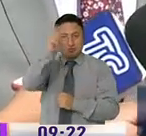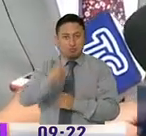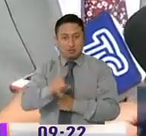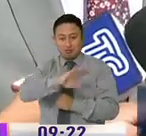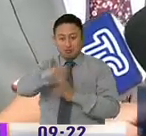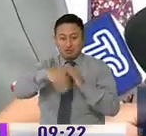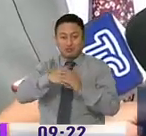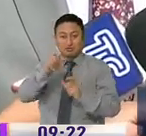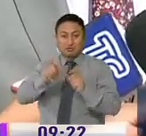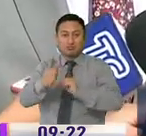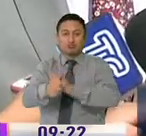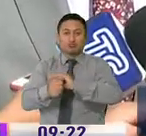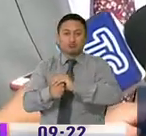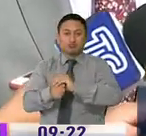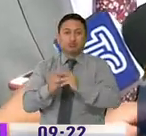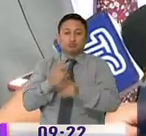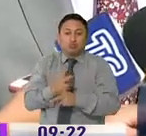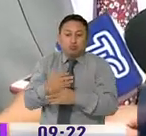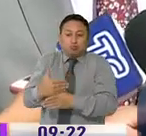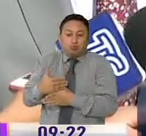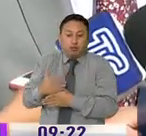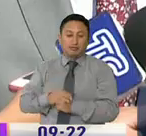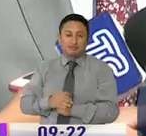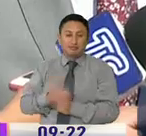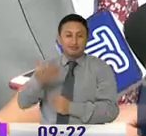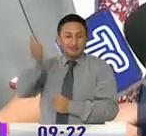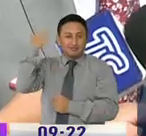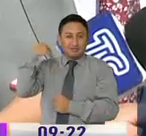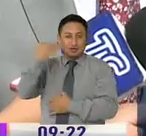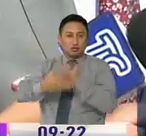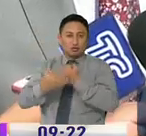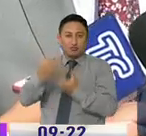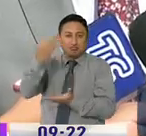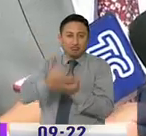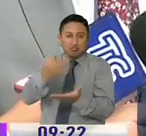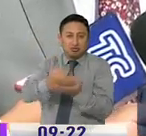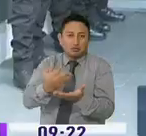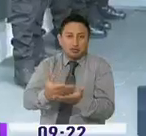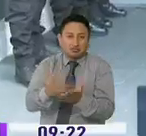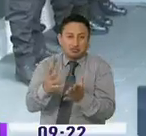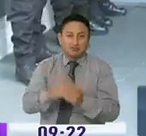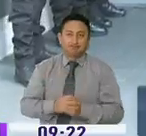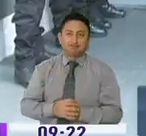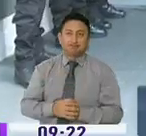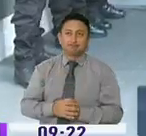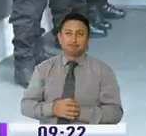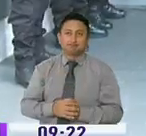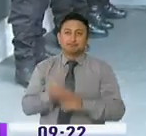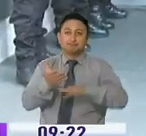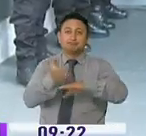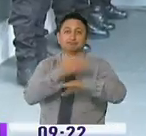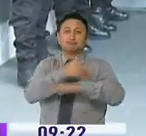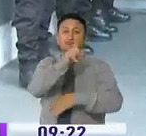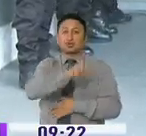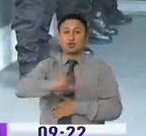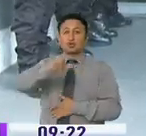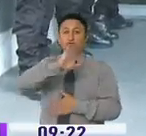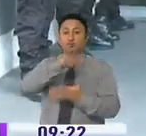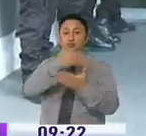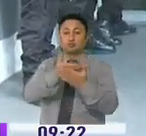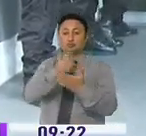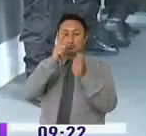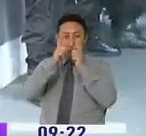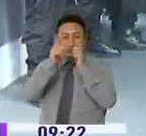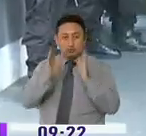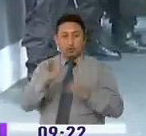todo este personal militar que no ha comparecido a un sinnúmero de diligencias. Antes, el próximo lunes deberá comparecer en la